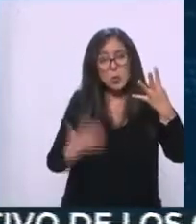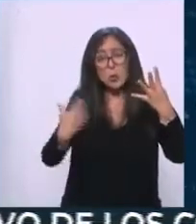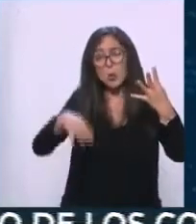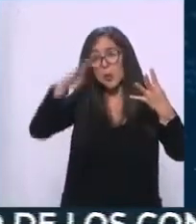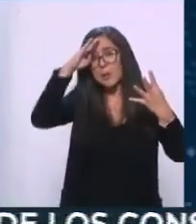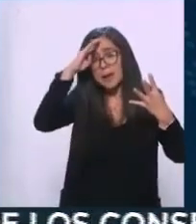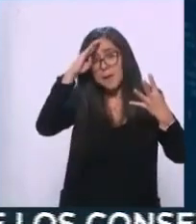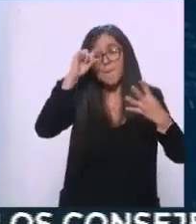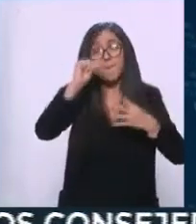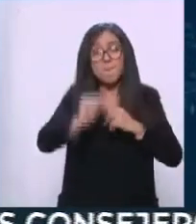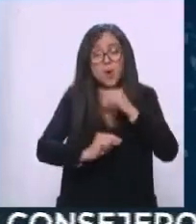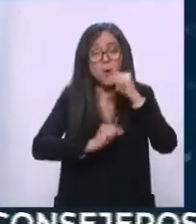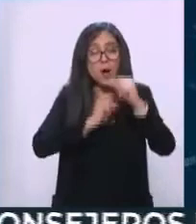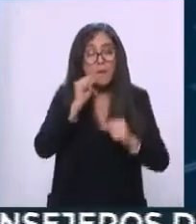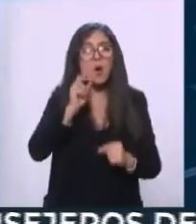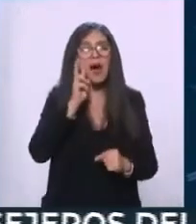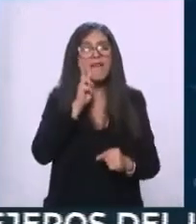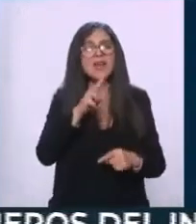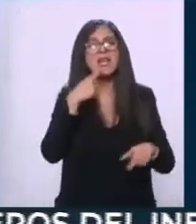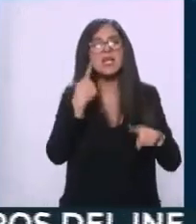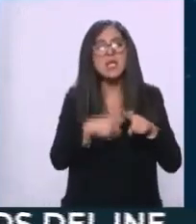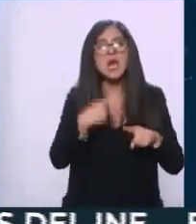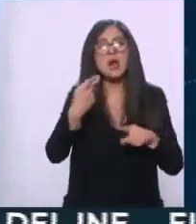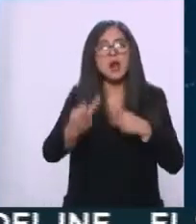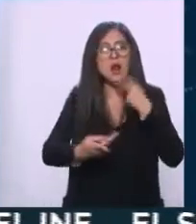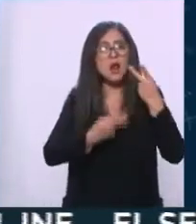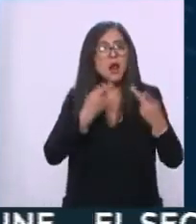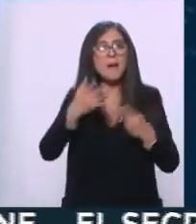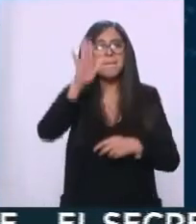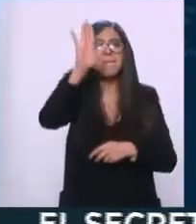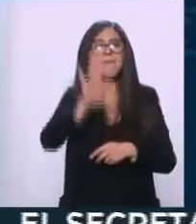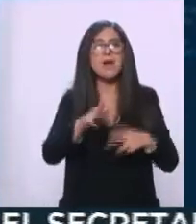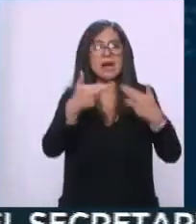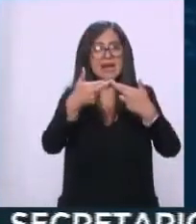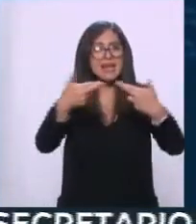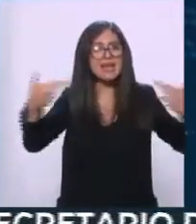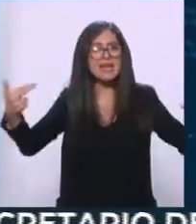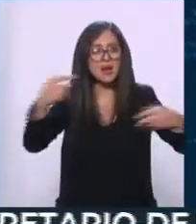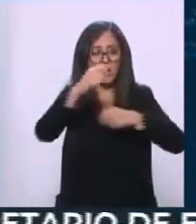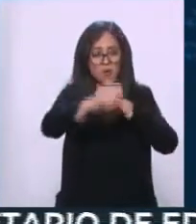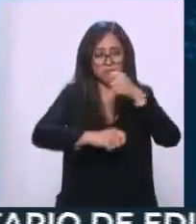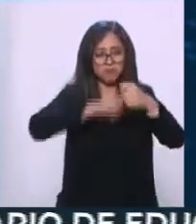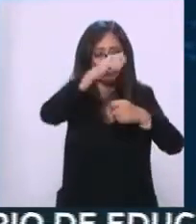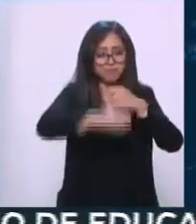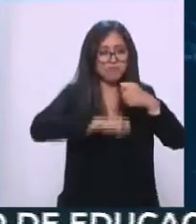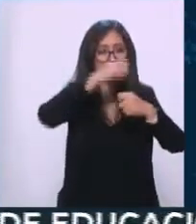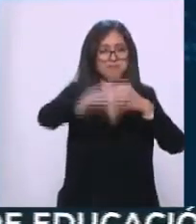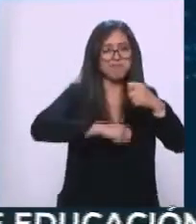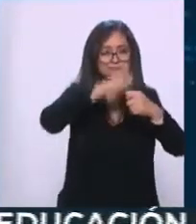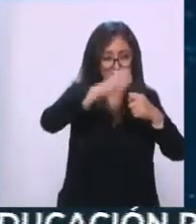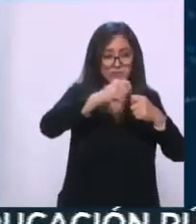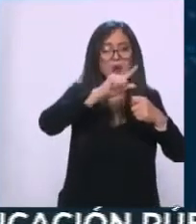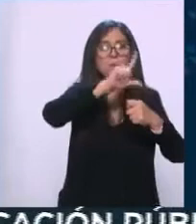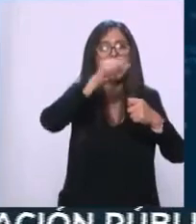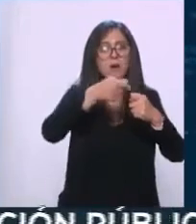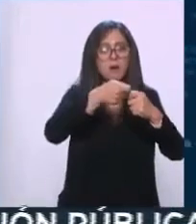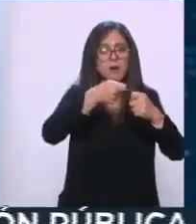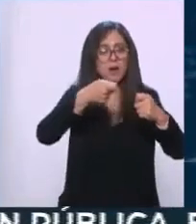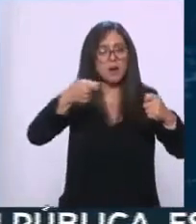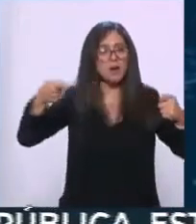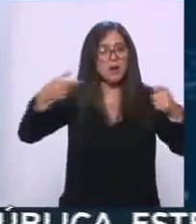saliendo y se vaya jalando pues esta madeja, pues se van a ir presentando los